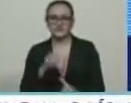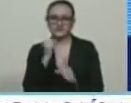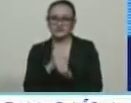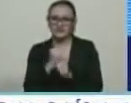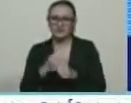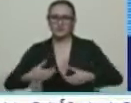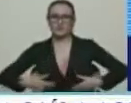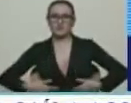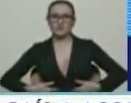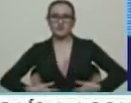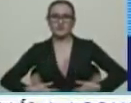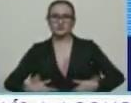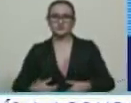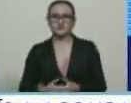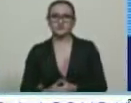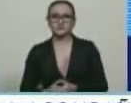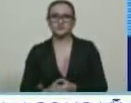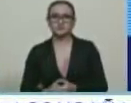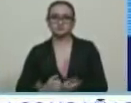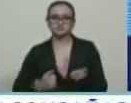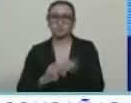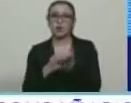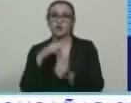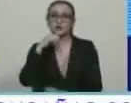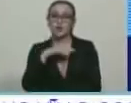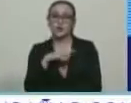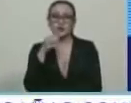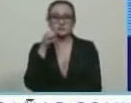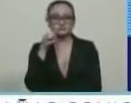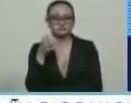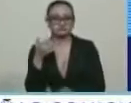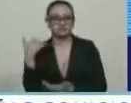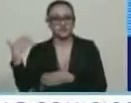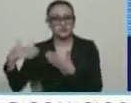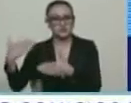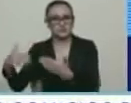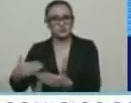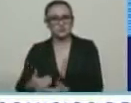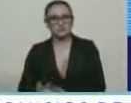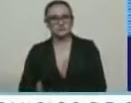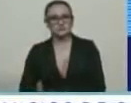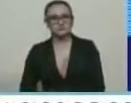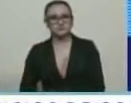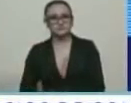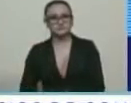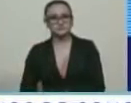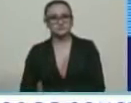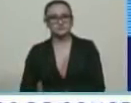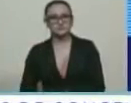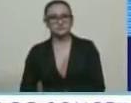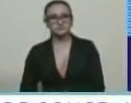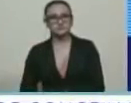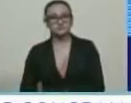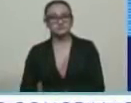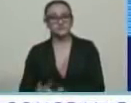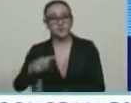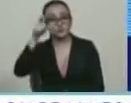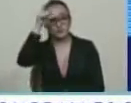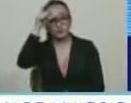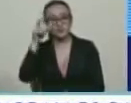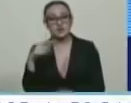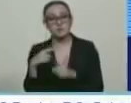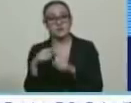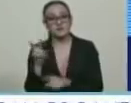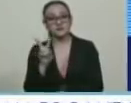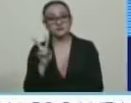de esfuerzo, de aporte a la historia de la humanidad. Nos hemos encontrado, Turquía y